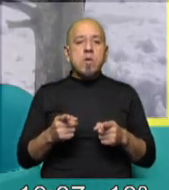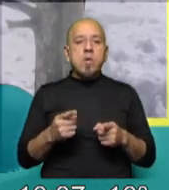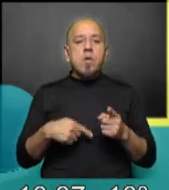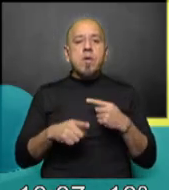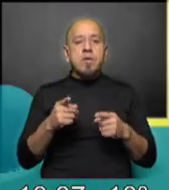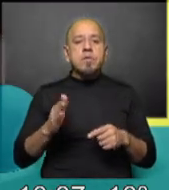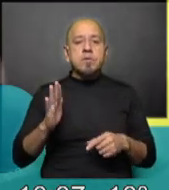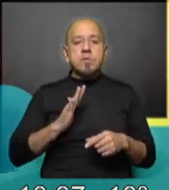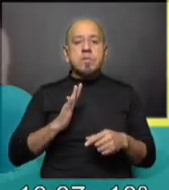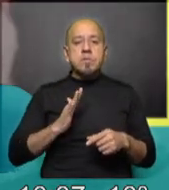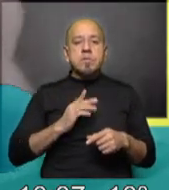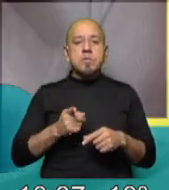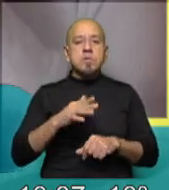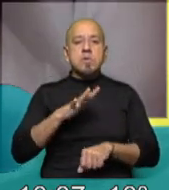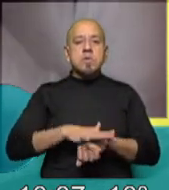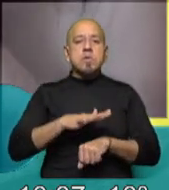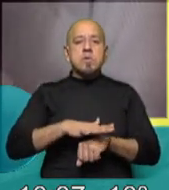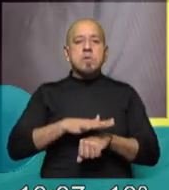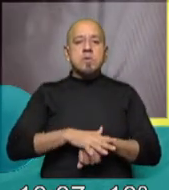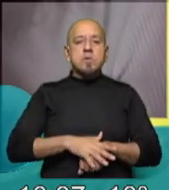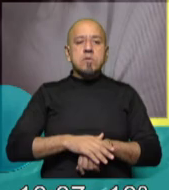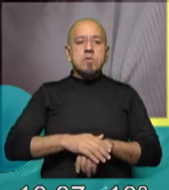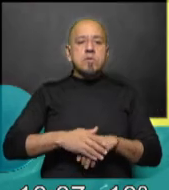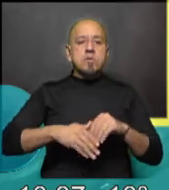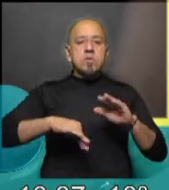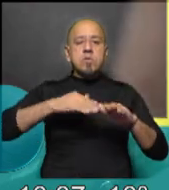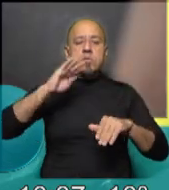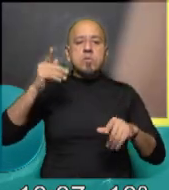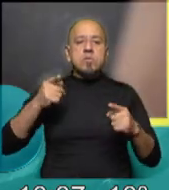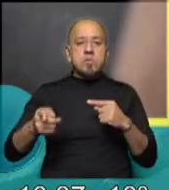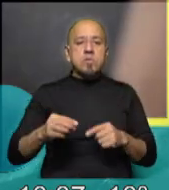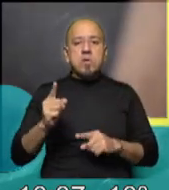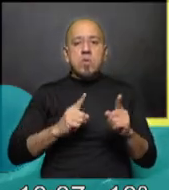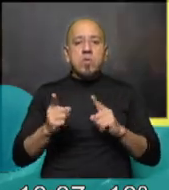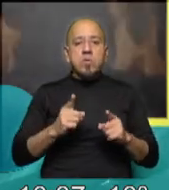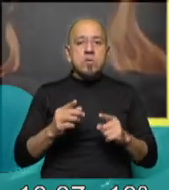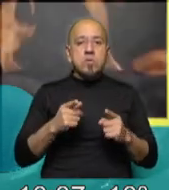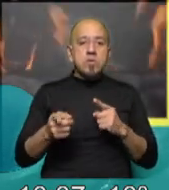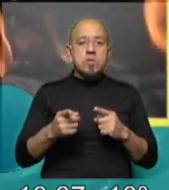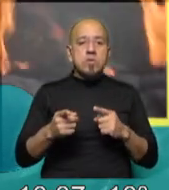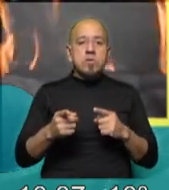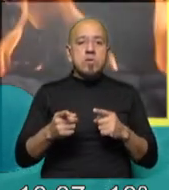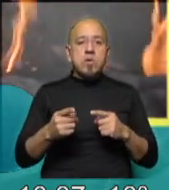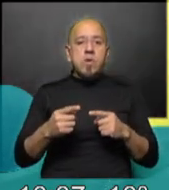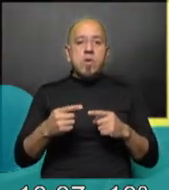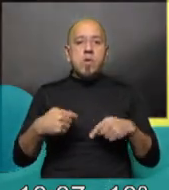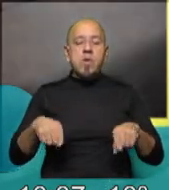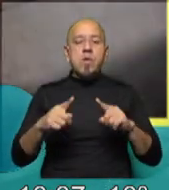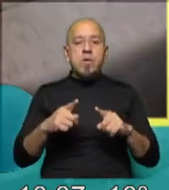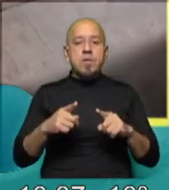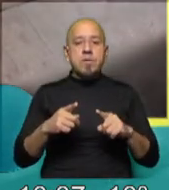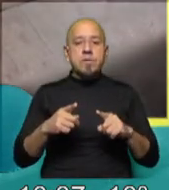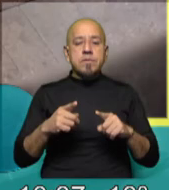Esta mujer que en algún momento conoce a un montañés, en la montaña algún montañés tiene que haber. Sí. Es Demian Bichir, uno de los